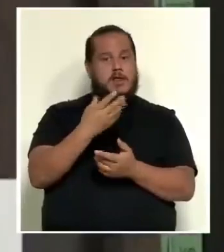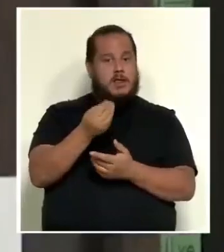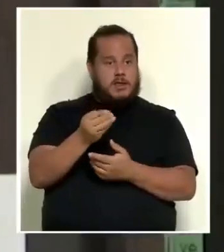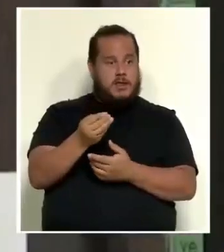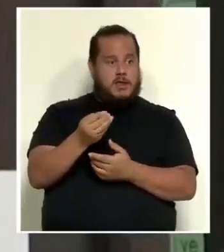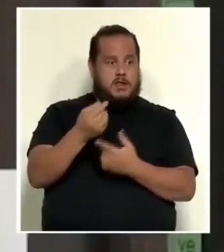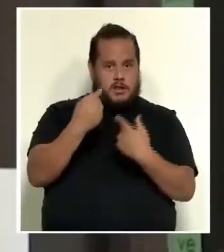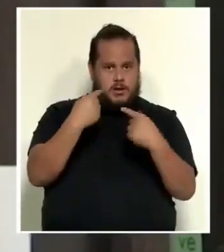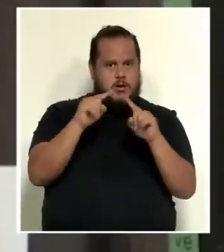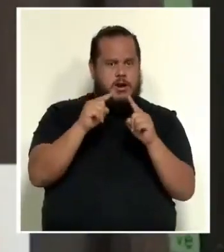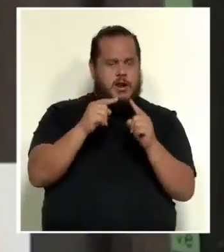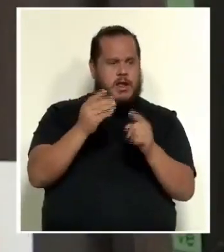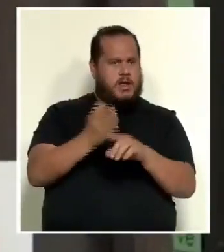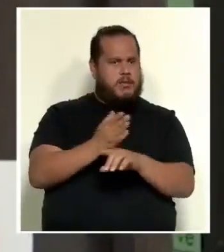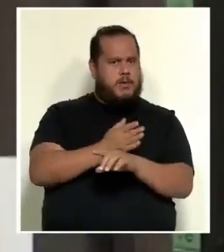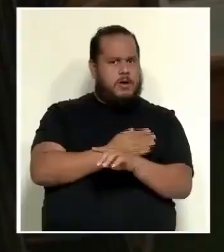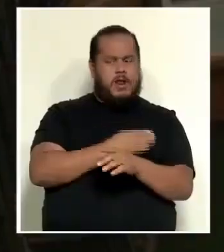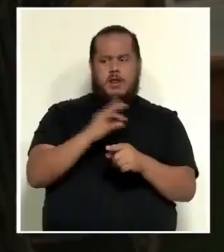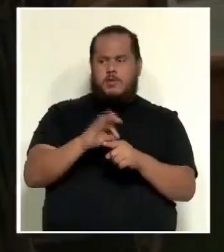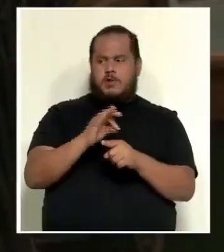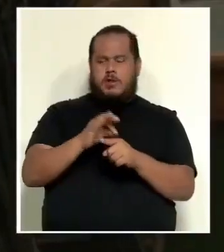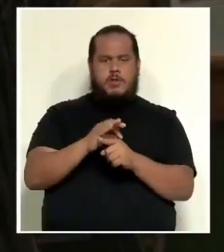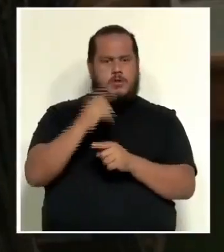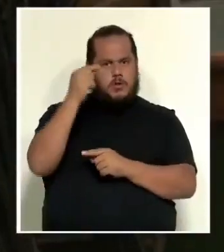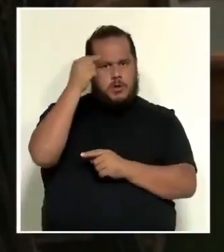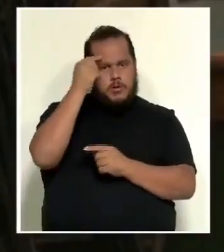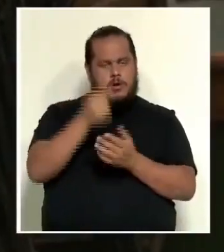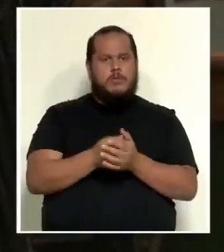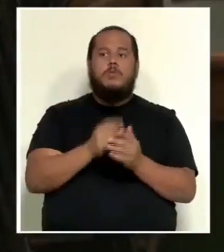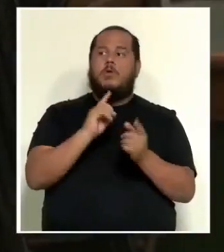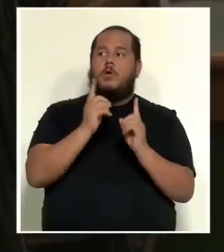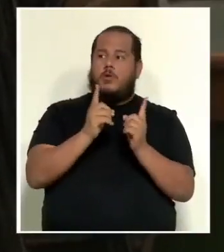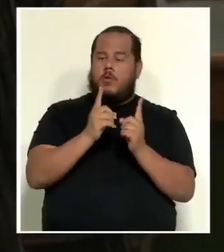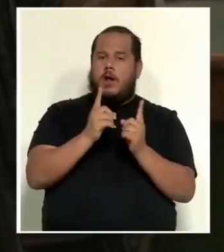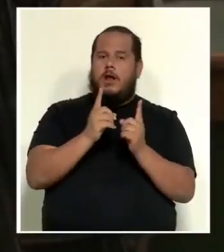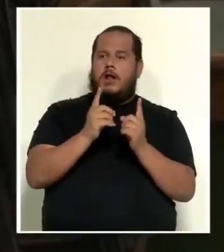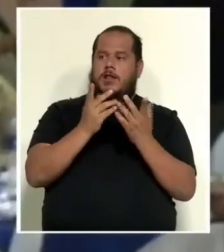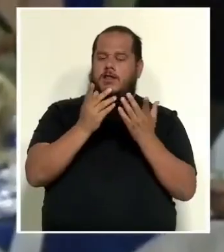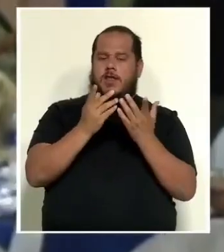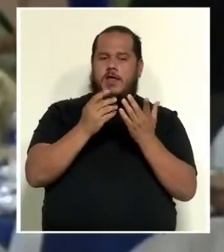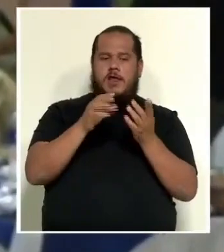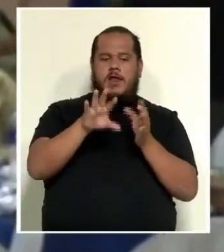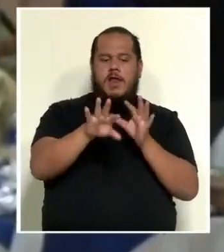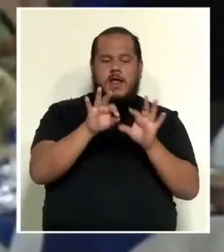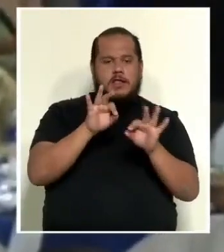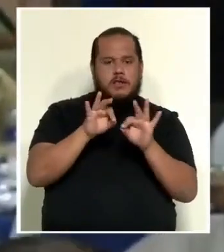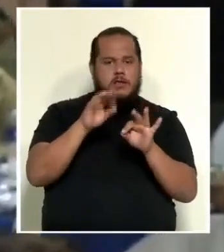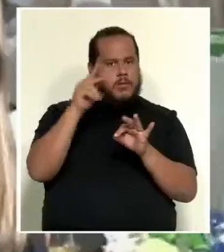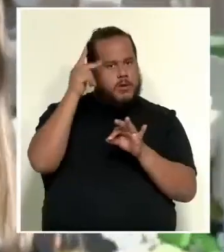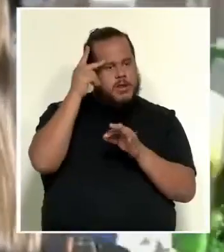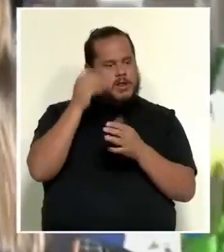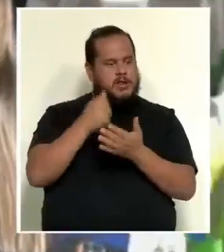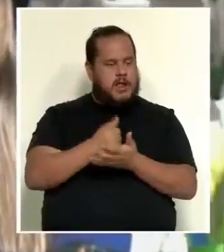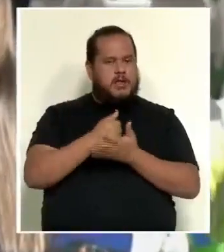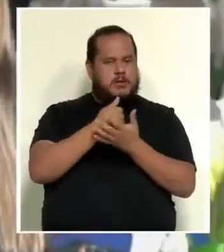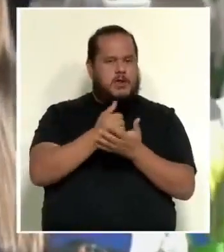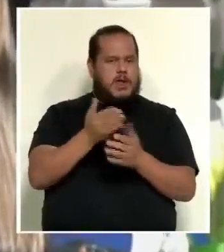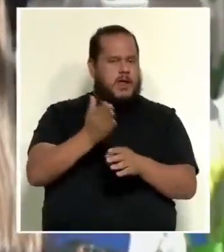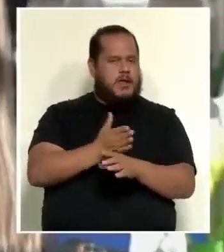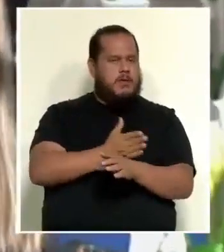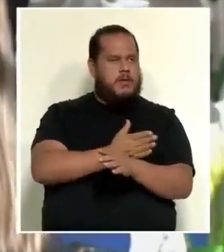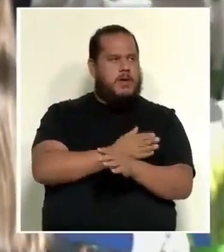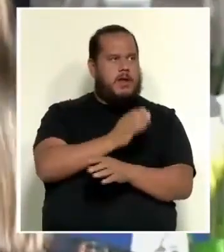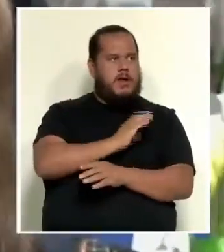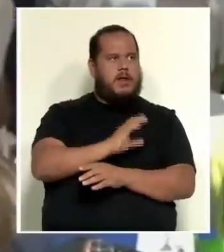logrará mejorar el funcionamiento del gobierno. ¿Cuál de las opciones políticas ayudará a mejorar la